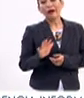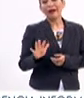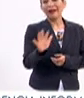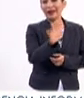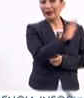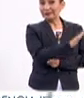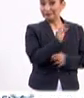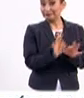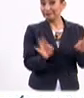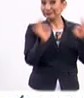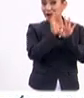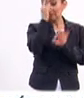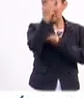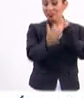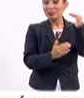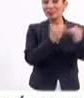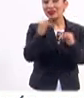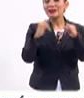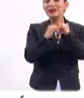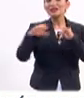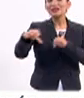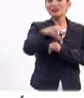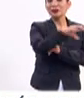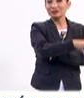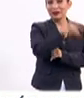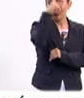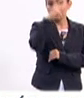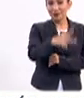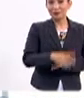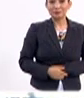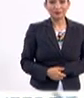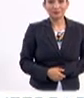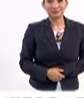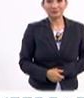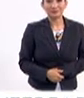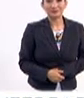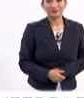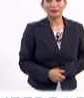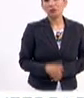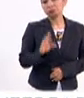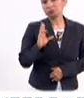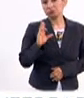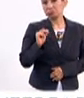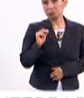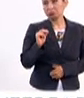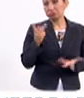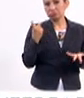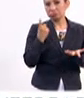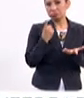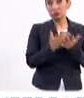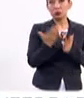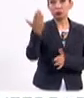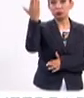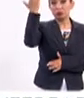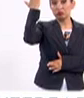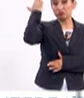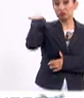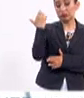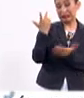sido clave para el desarrollo de las instituciones en México, no solo desde la